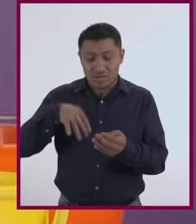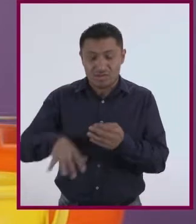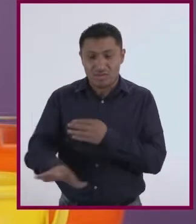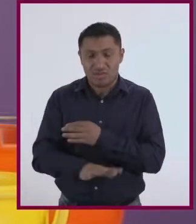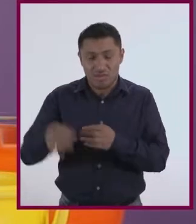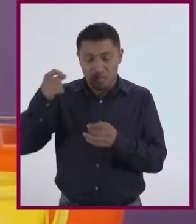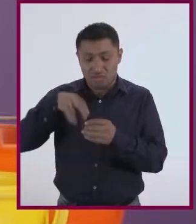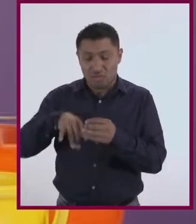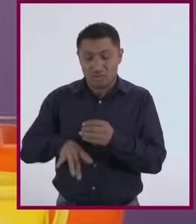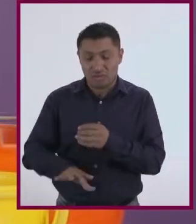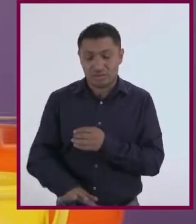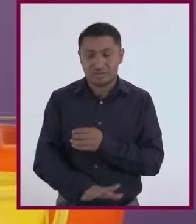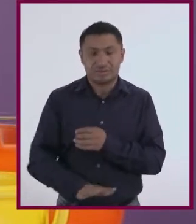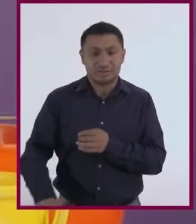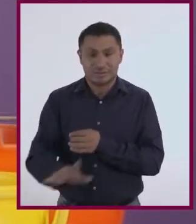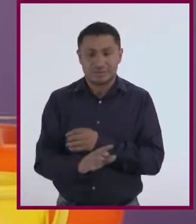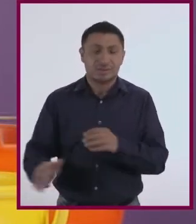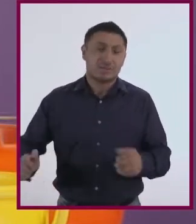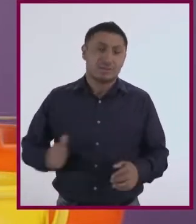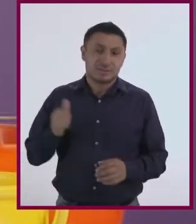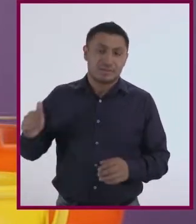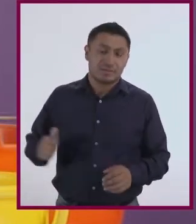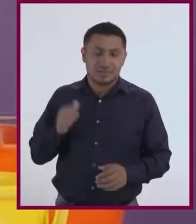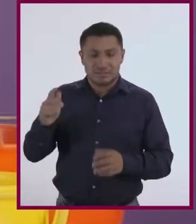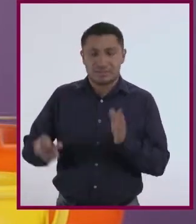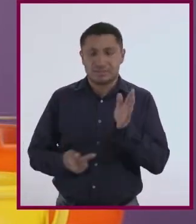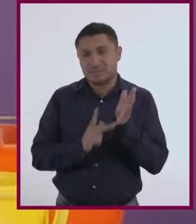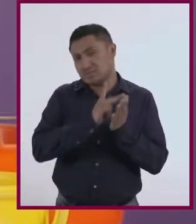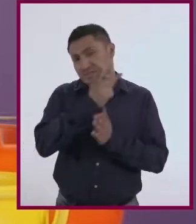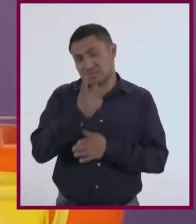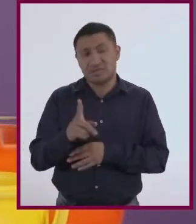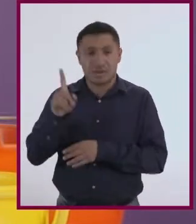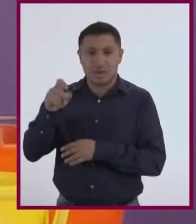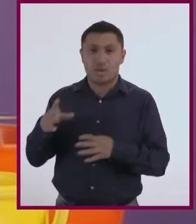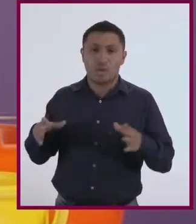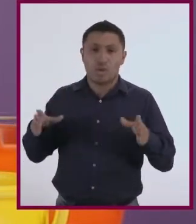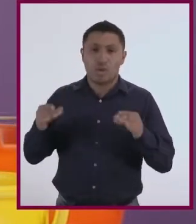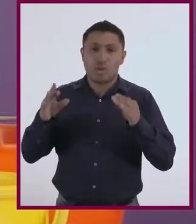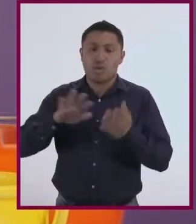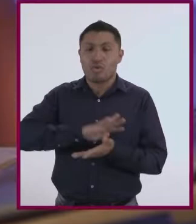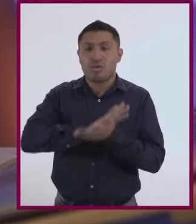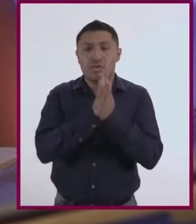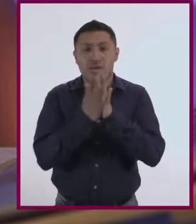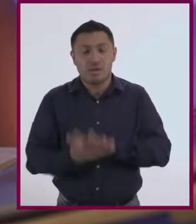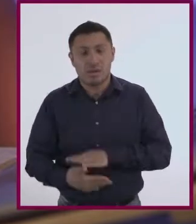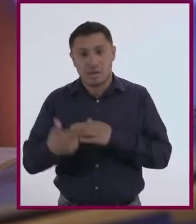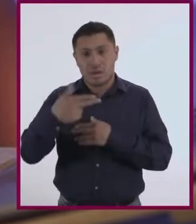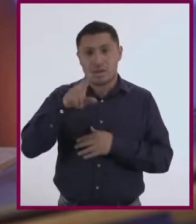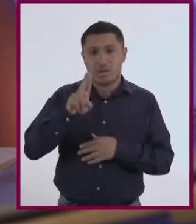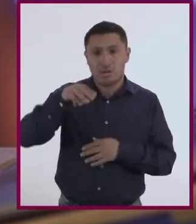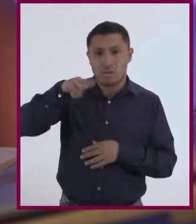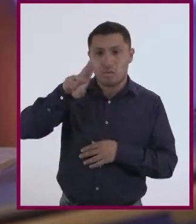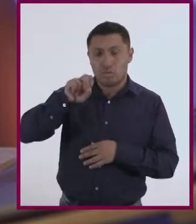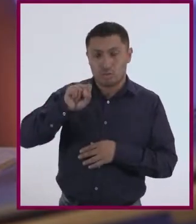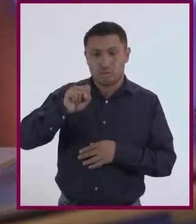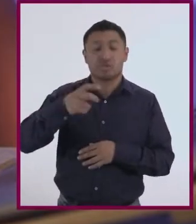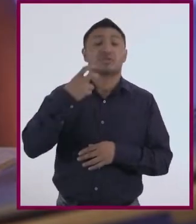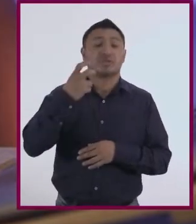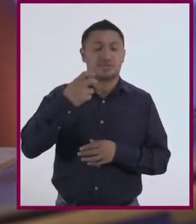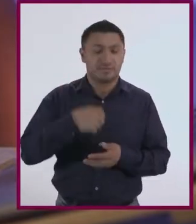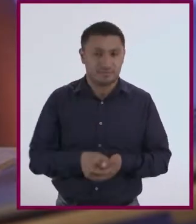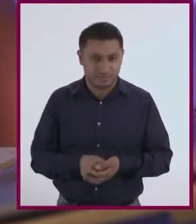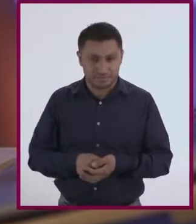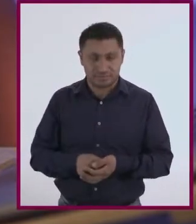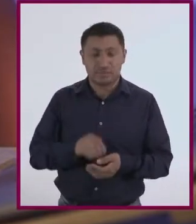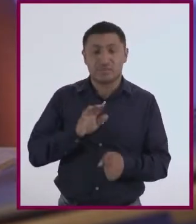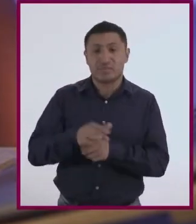suelo y finalmente son aprovechados por las plantas y organismos que se humedecen y se convierten en humus. Así que eso es el humus. Oye, ¿y